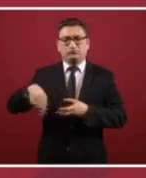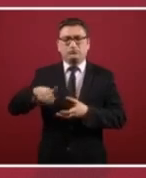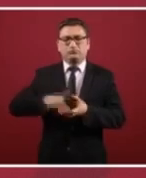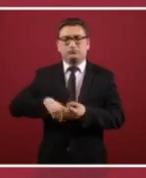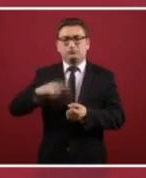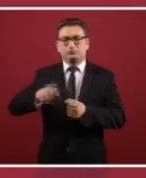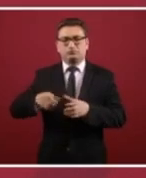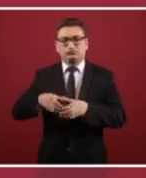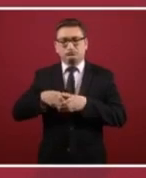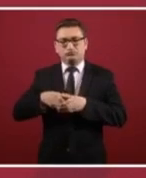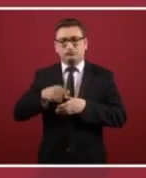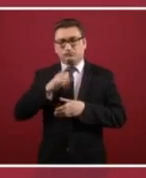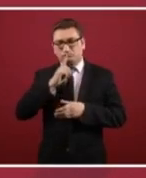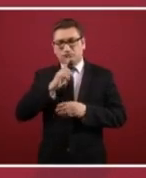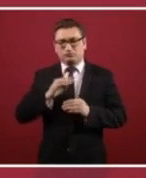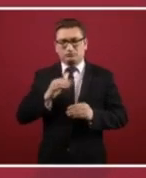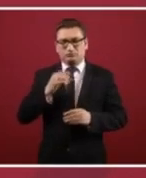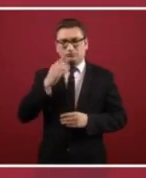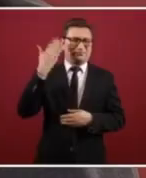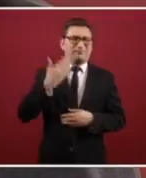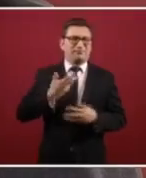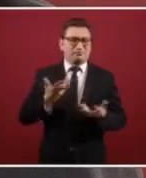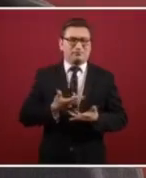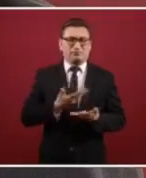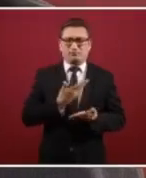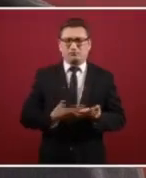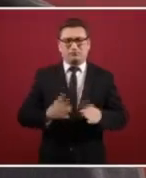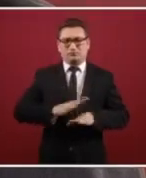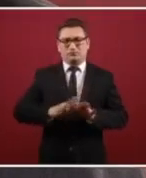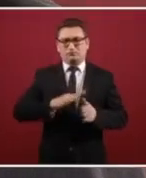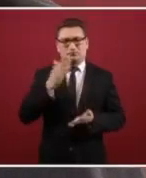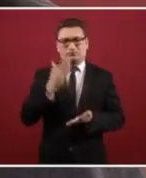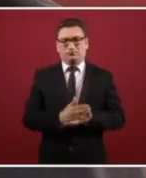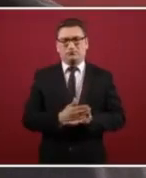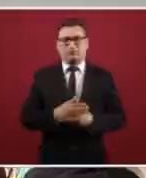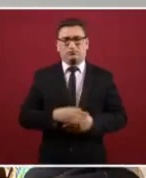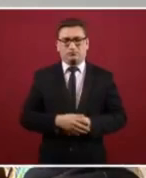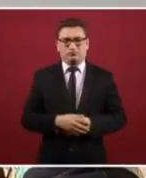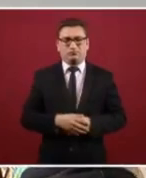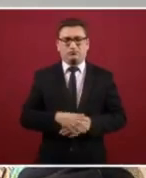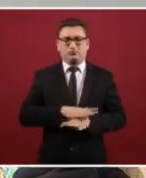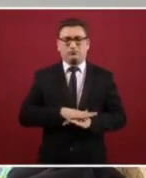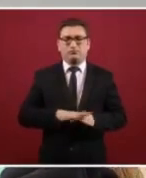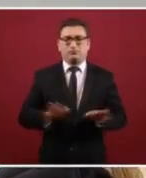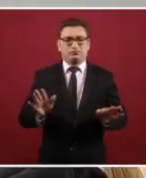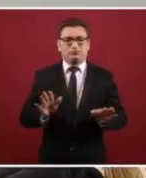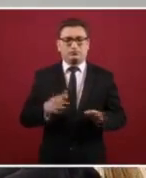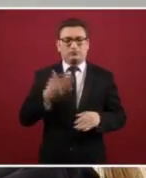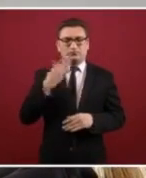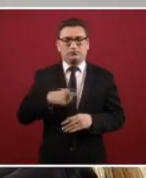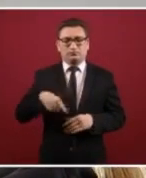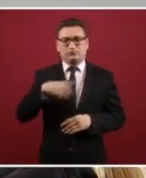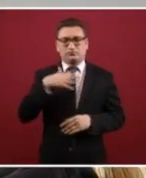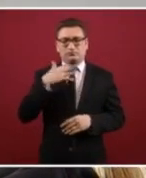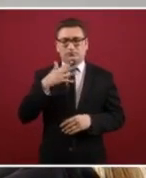era como el castillo de la pureza. Es acabar con la corrupción y con la impunidad.